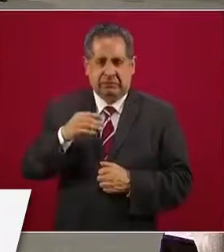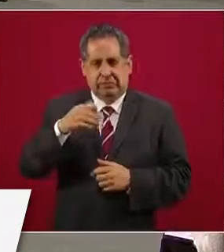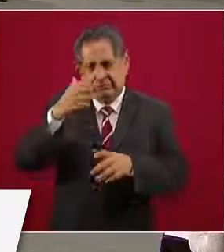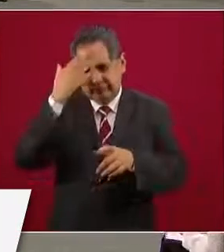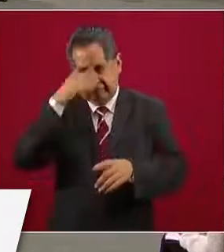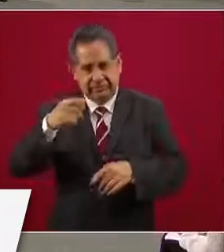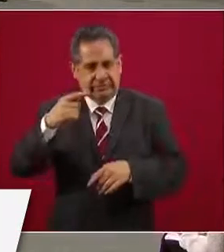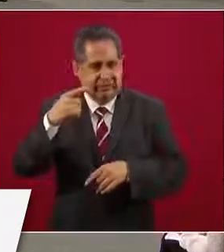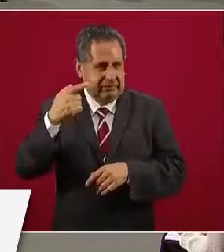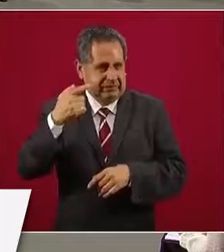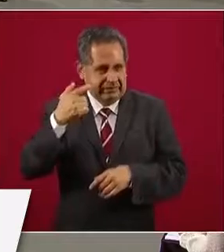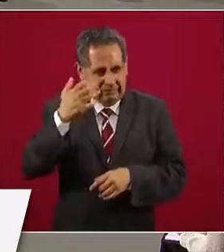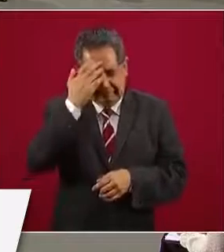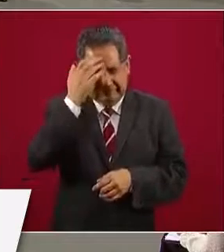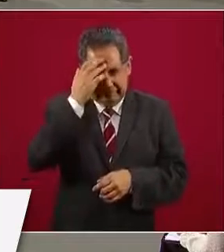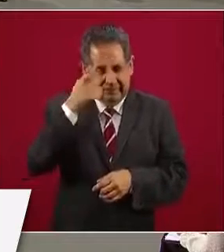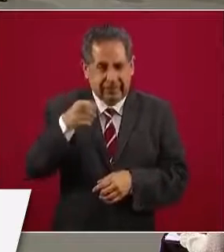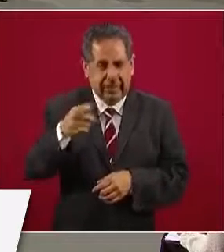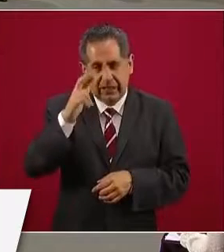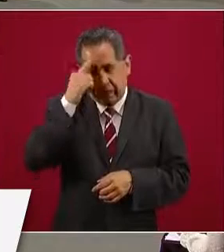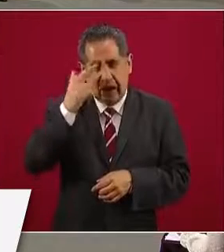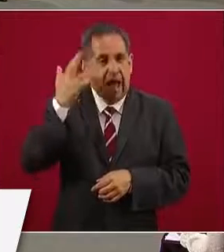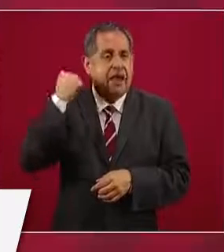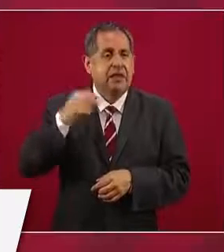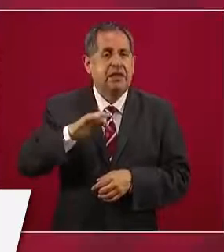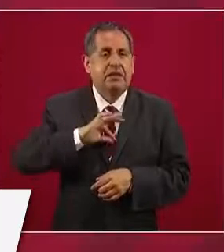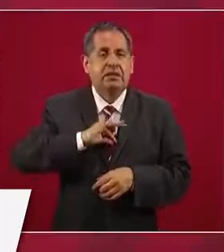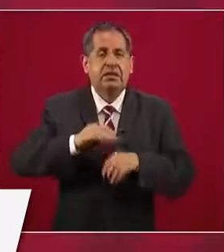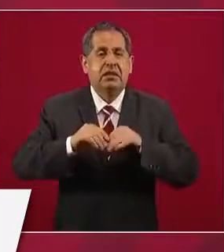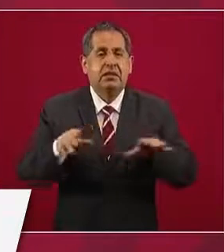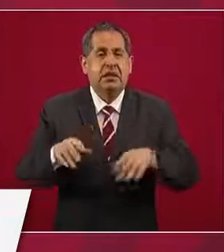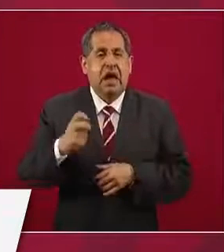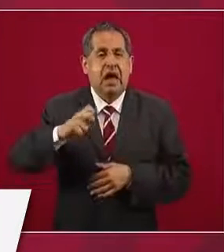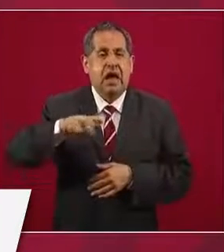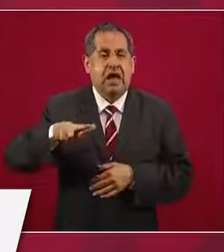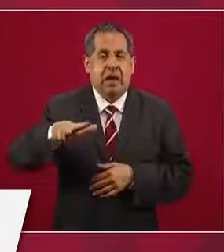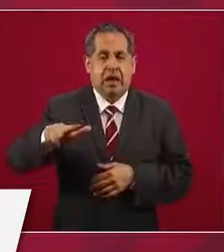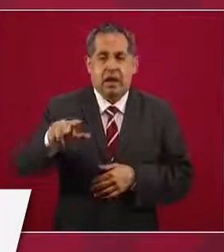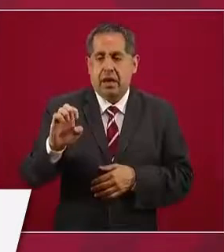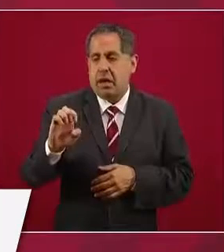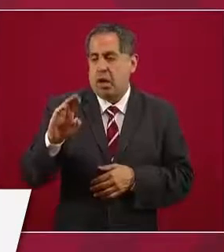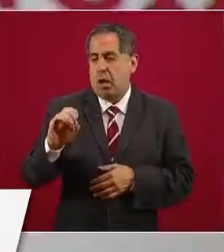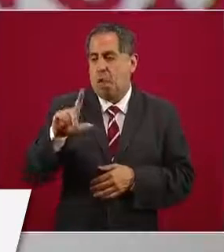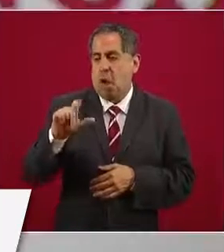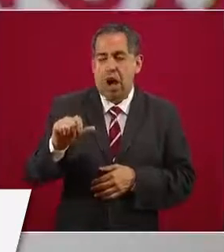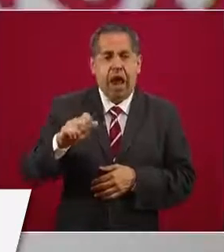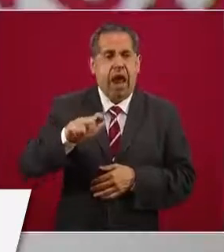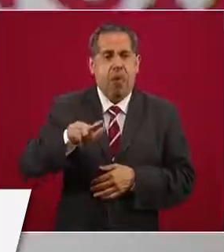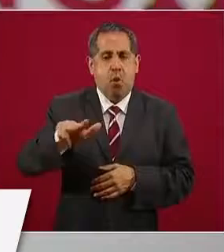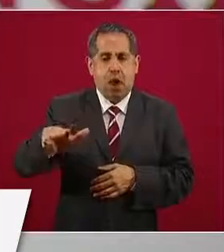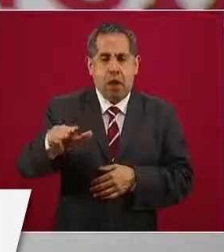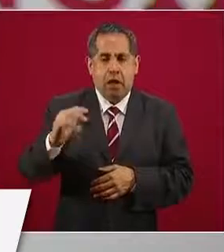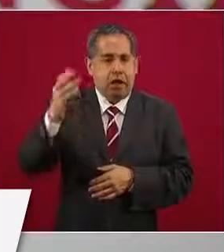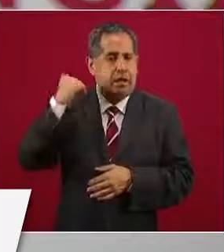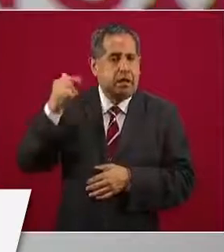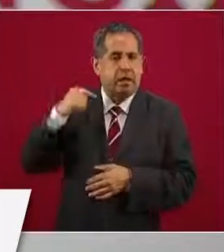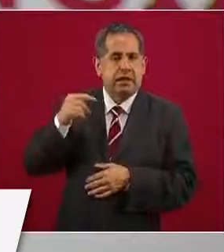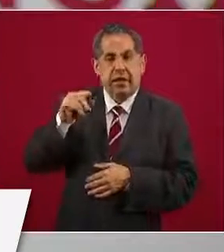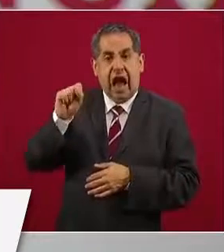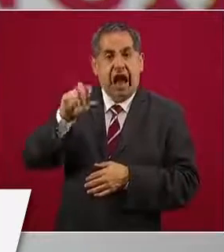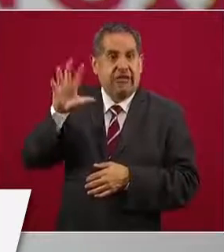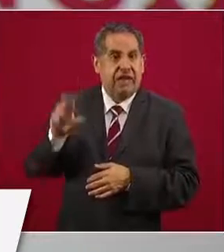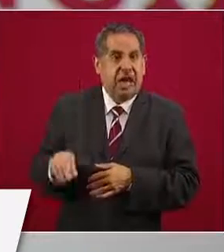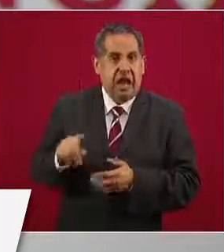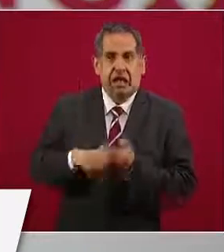también ilustrativa es fue la epidemia de ébola en áfrica en 2014 se vio